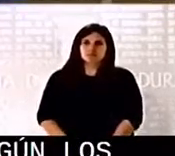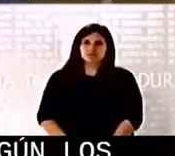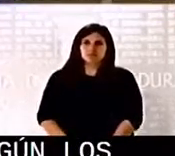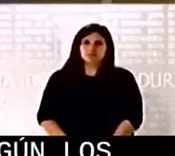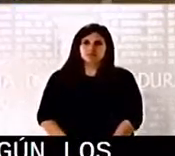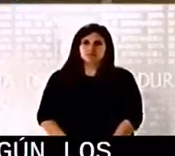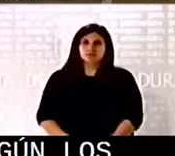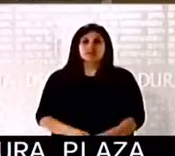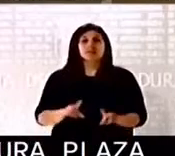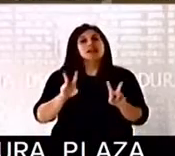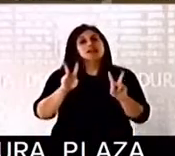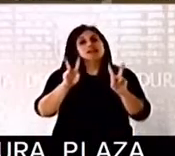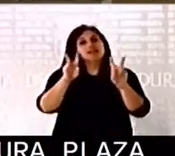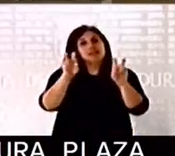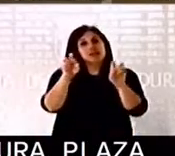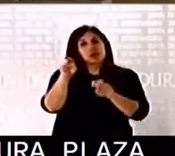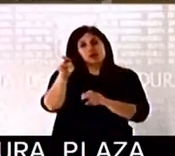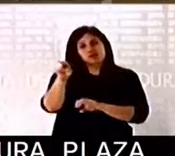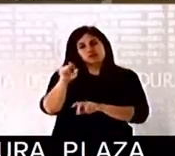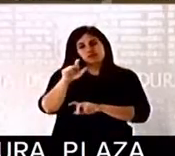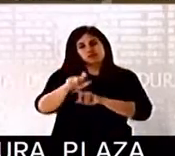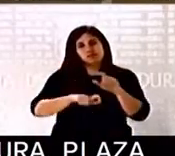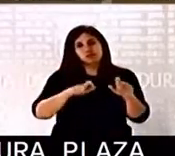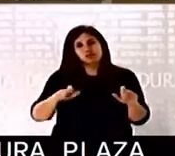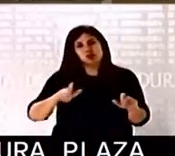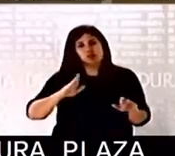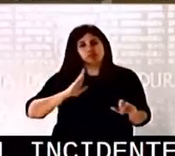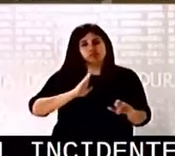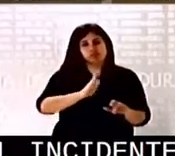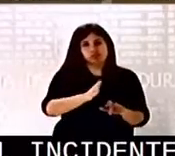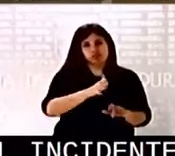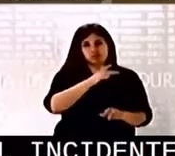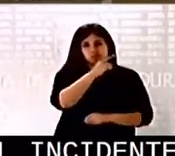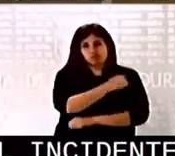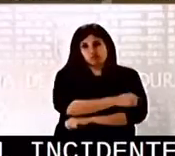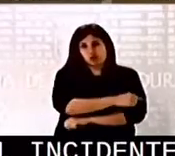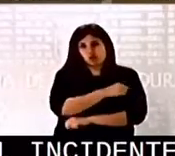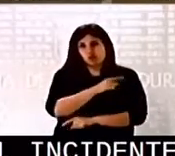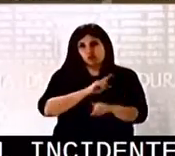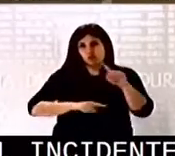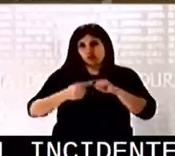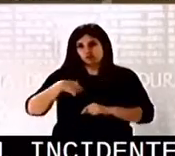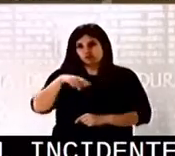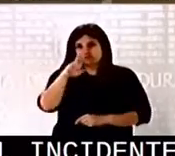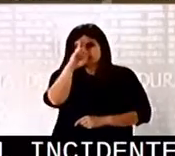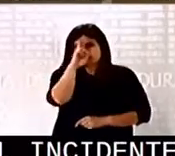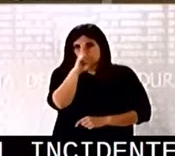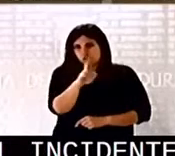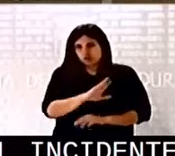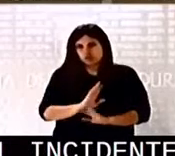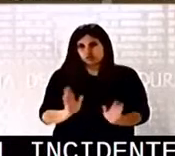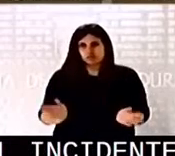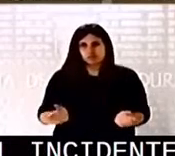Con respecto al tema de los afectados por el incidente de la vacunación, todo mi respeto.